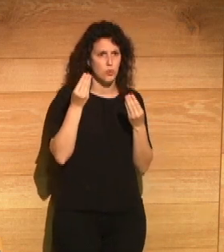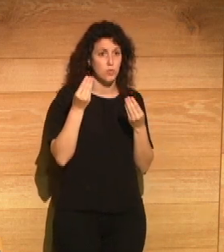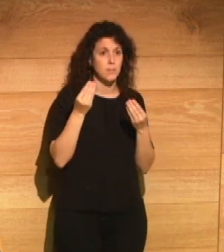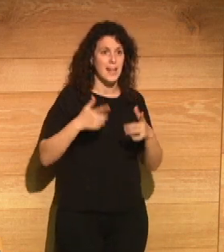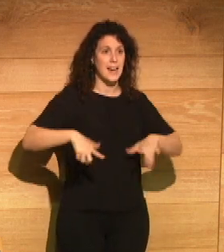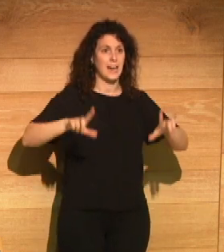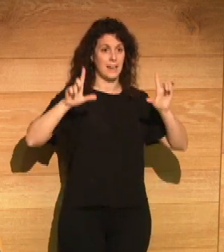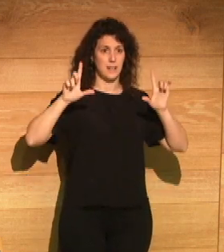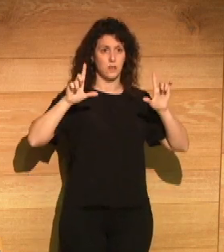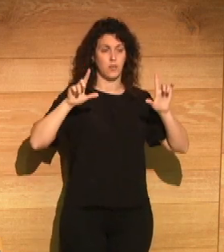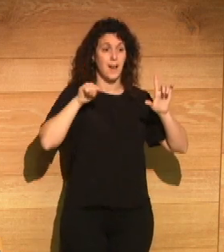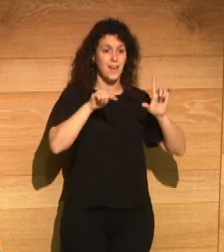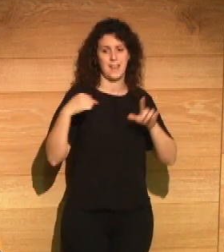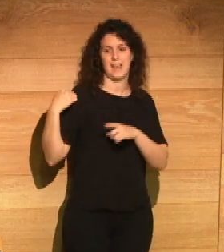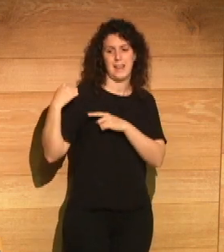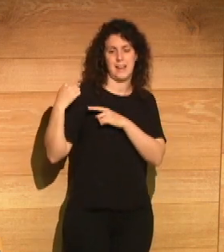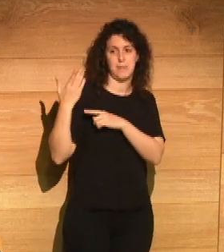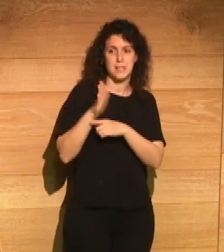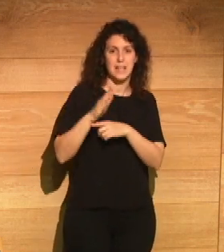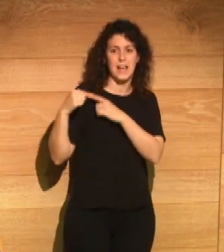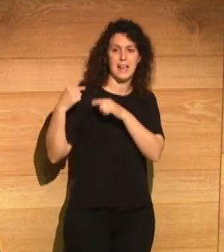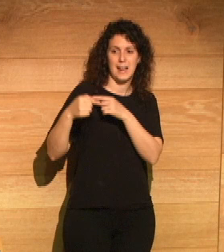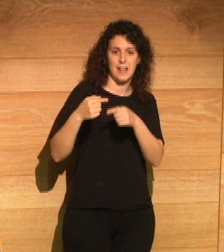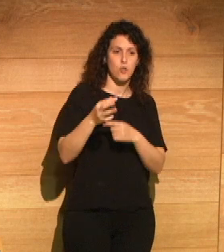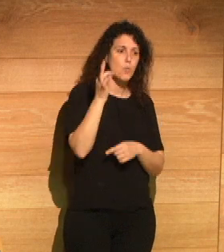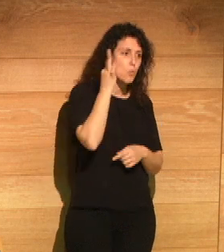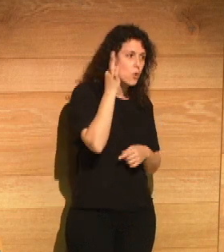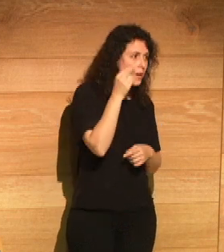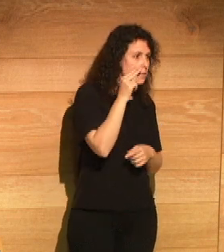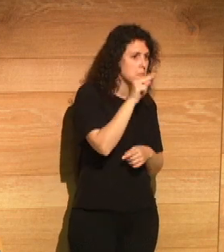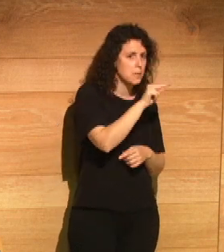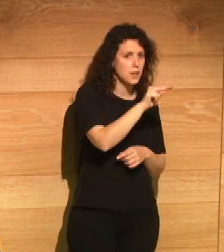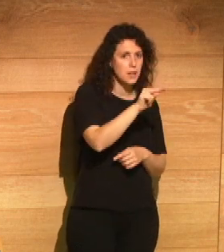retrato una generación de mujeres que estuviste observando,